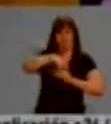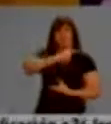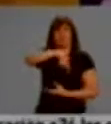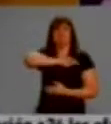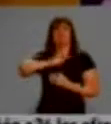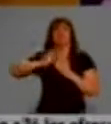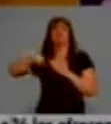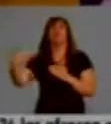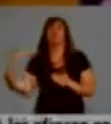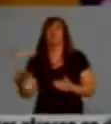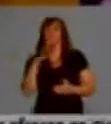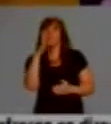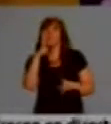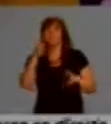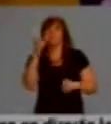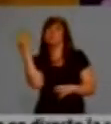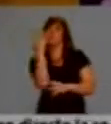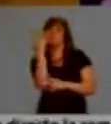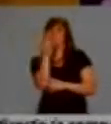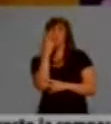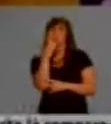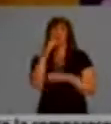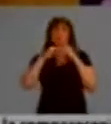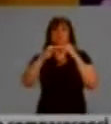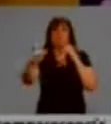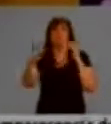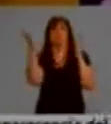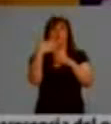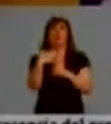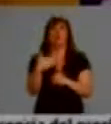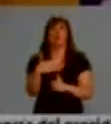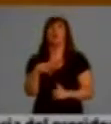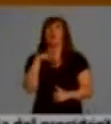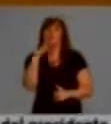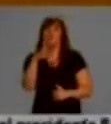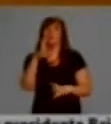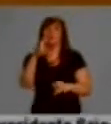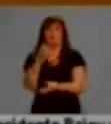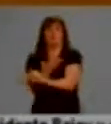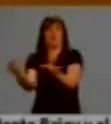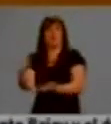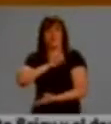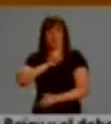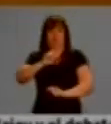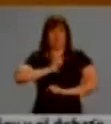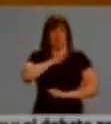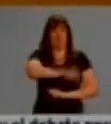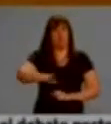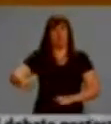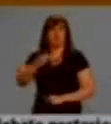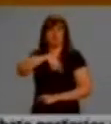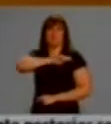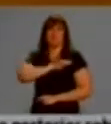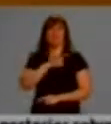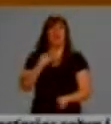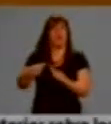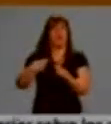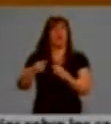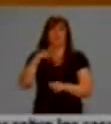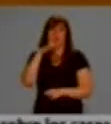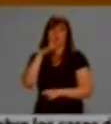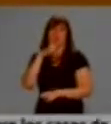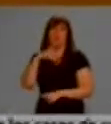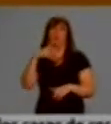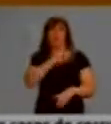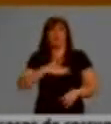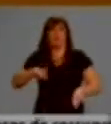qué alienta la sospecha de inestabilidad? ¿Por qué sabotea la confianza que se han ganado los españoles en los mercados?